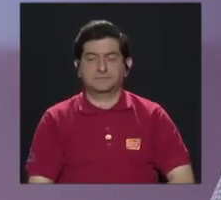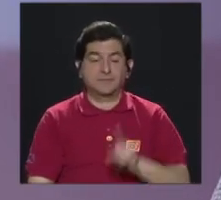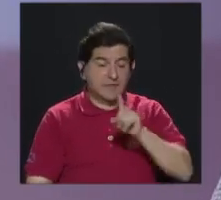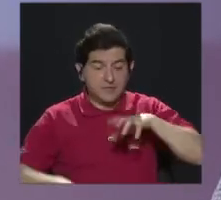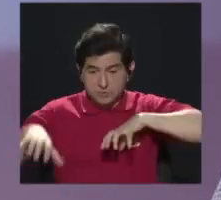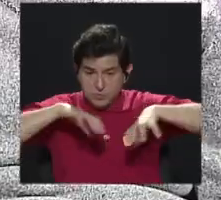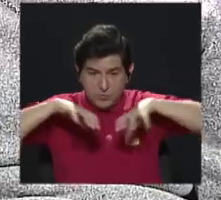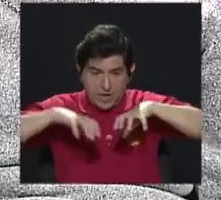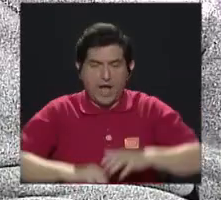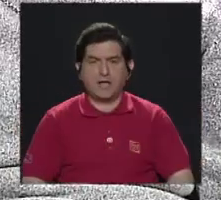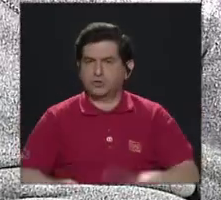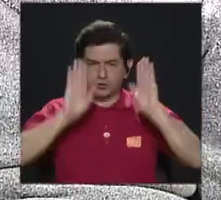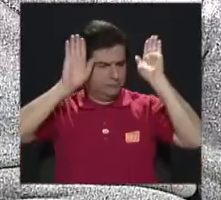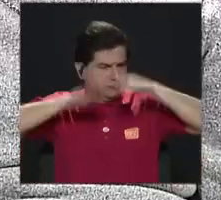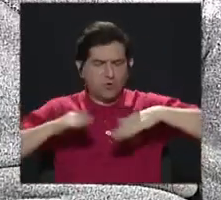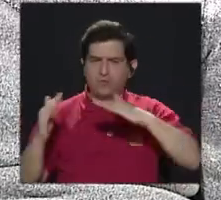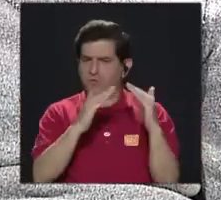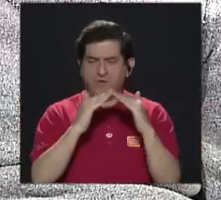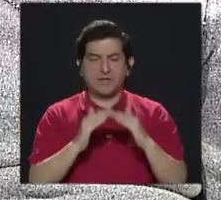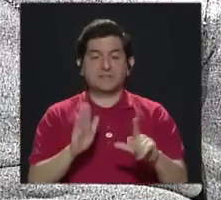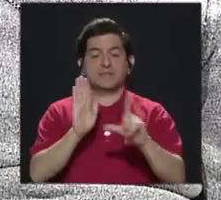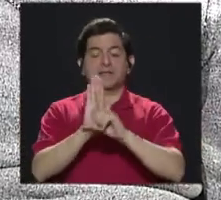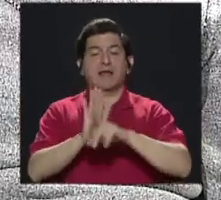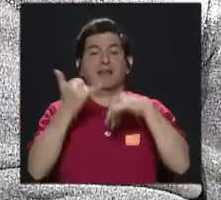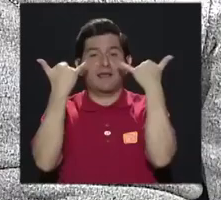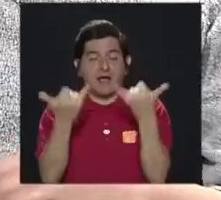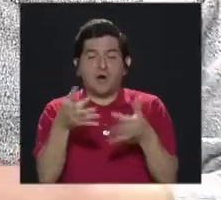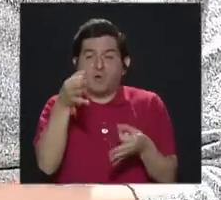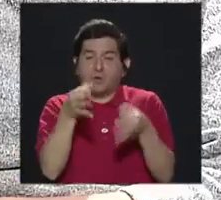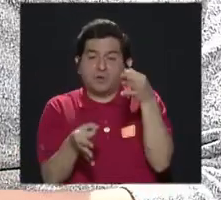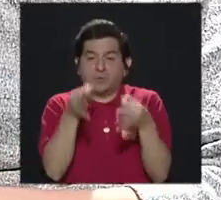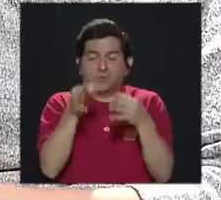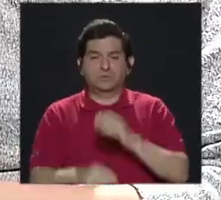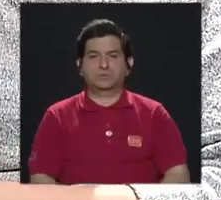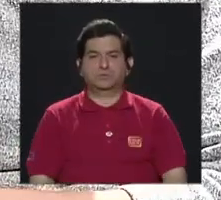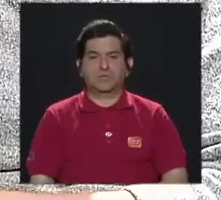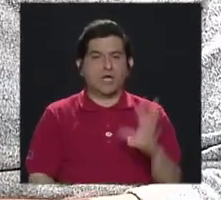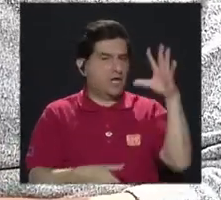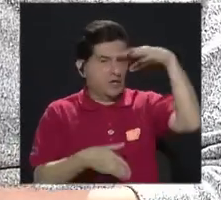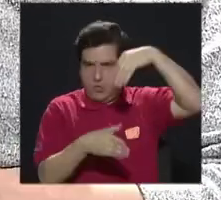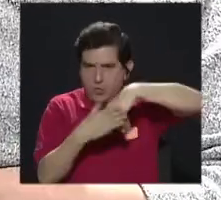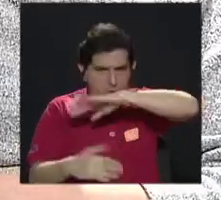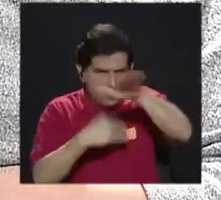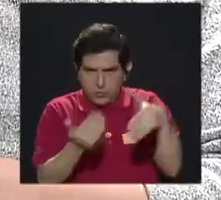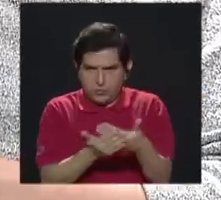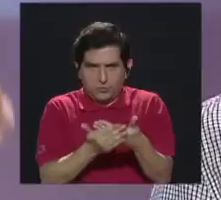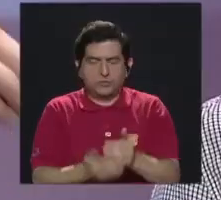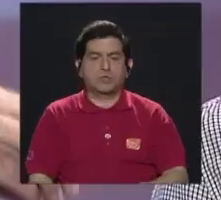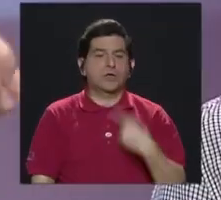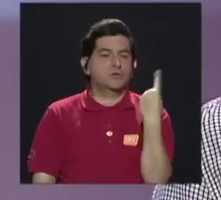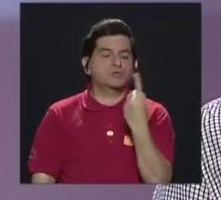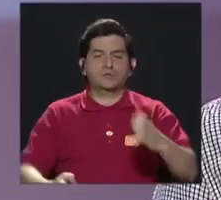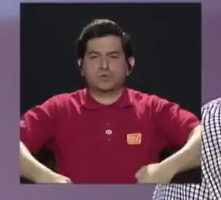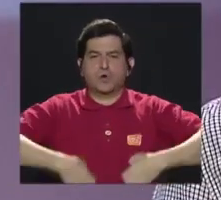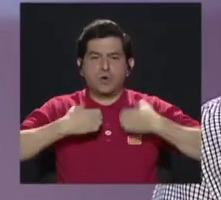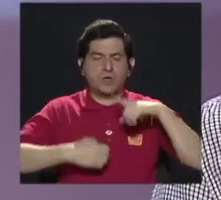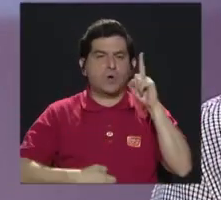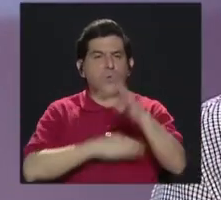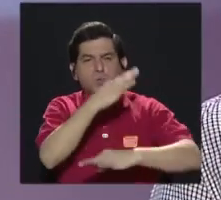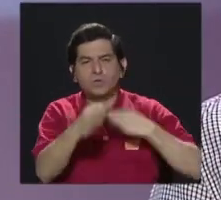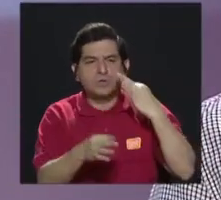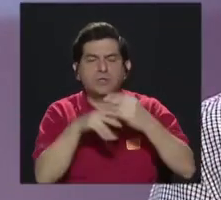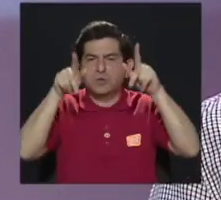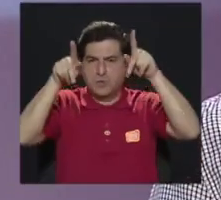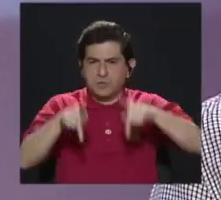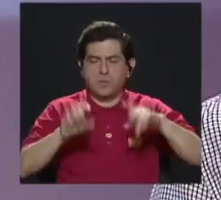acto de desobediencia civil precisamente por eso, porque las leyes en este momento no son justas, no son inclusivas. Solamente existe un prototipo de